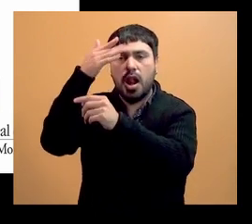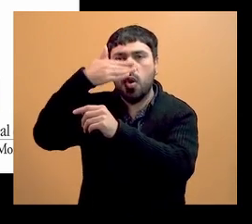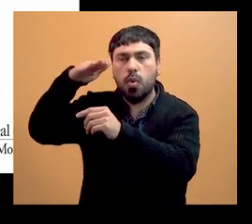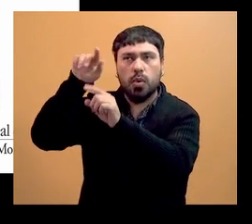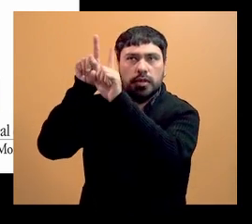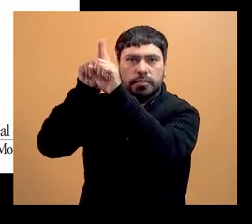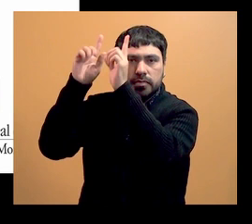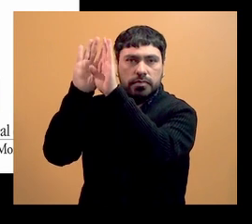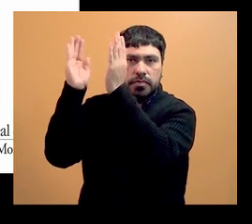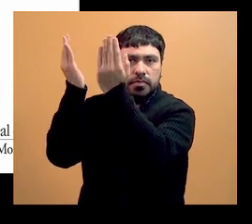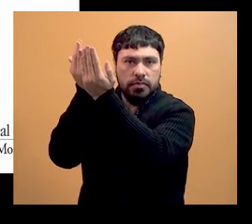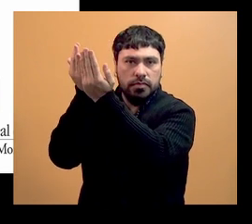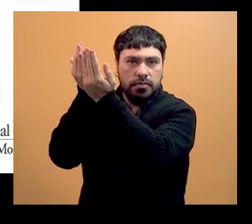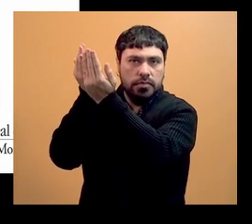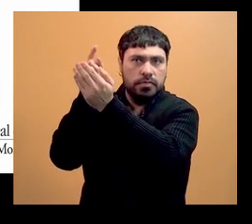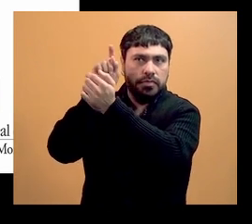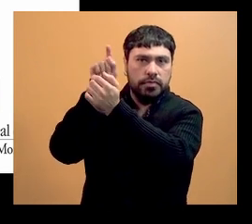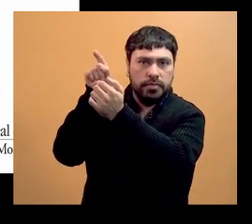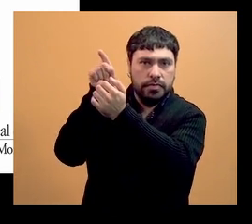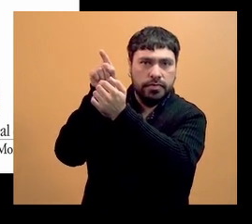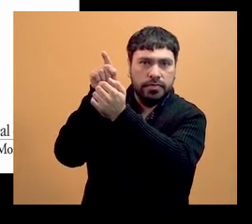de lo que significa enviar carga útil al espacio.